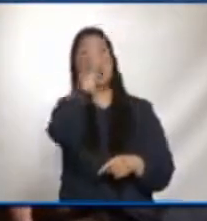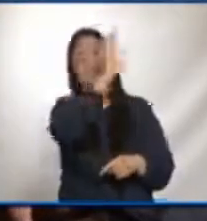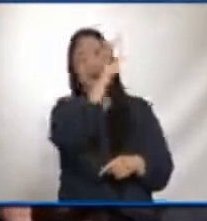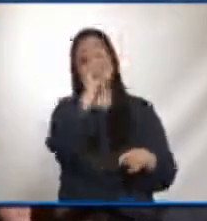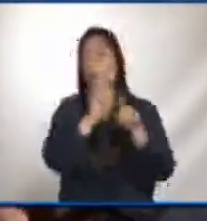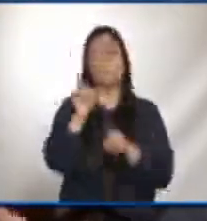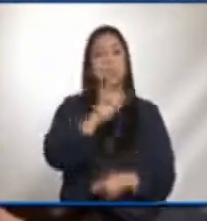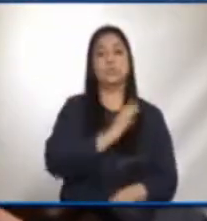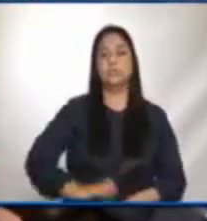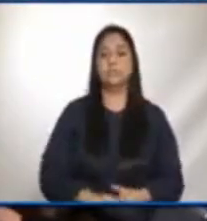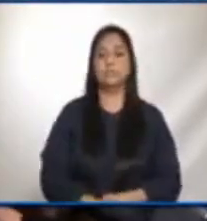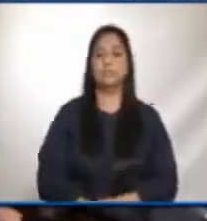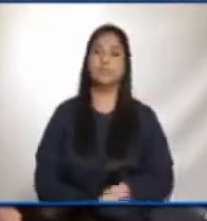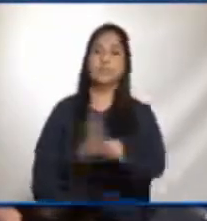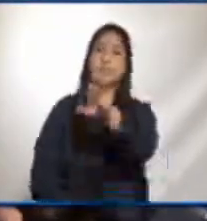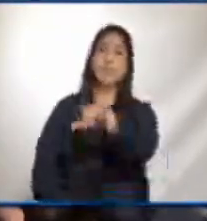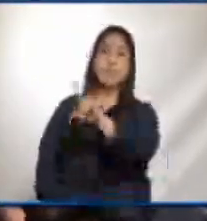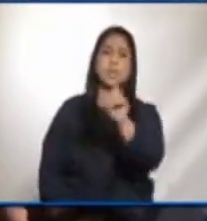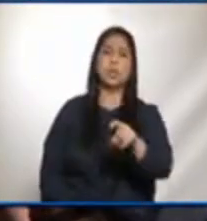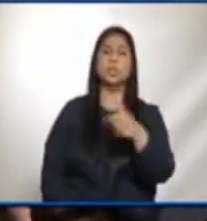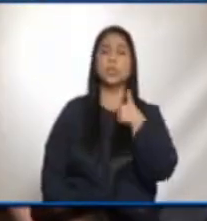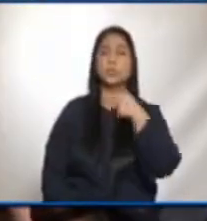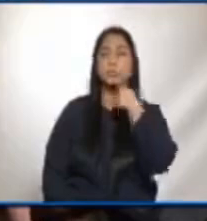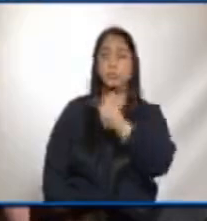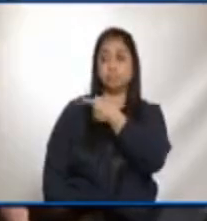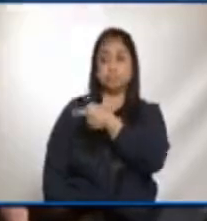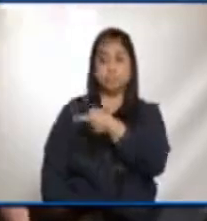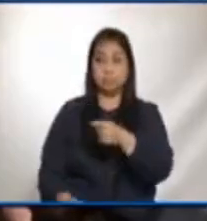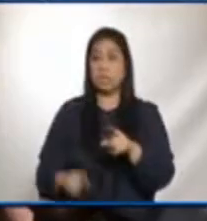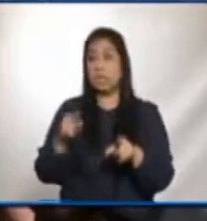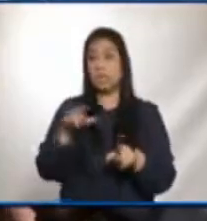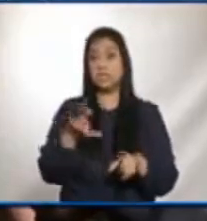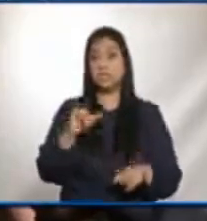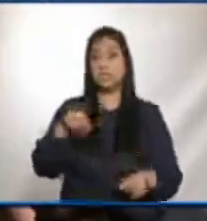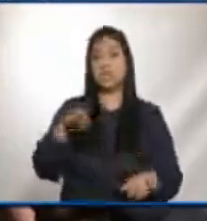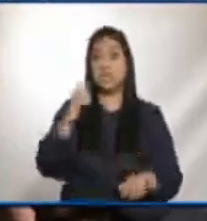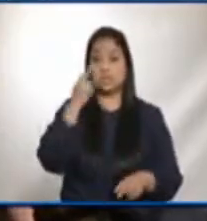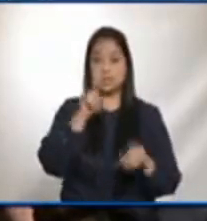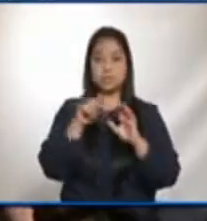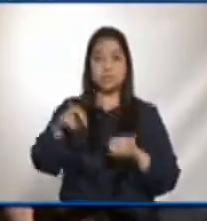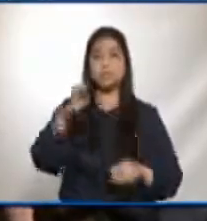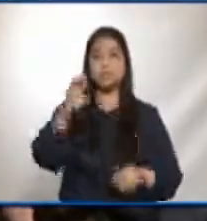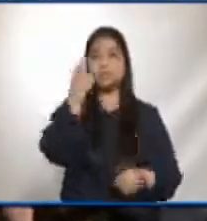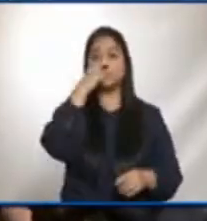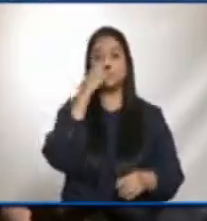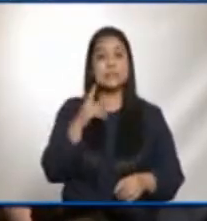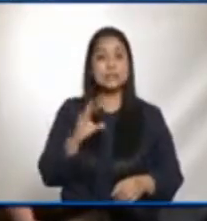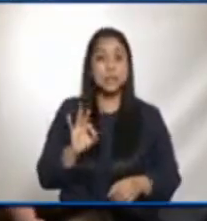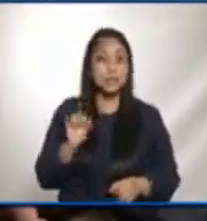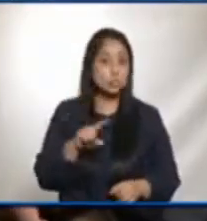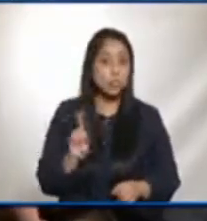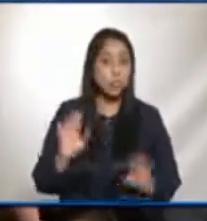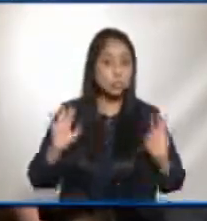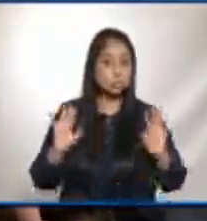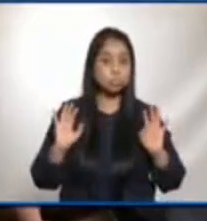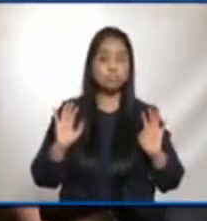se considera un crimen de Estado, presidente? No puedo calificar de nada. Yo dejaría que esto sea conocido por la órbita